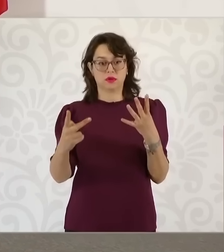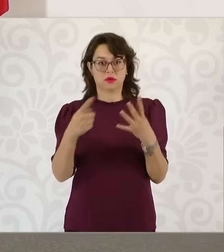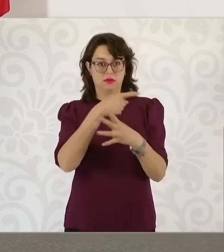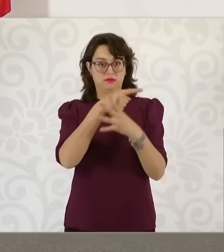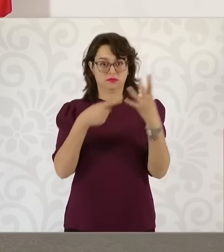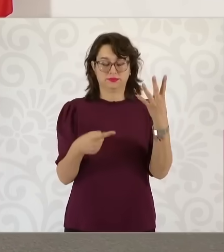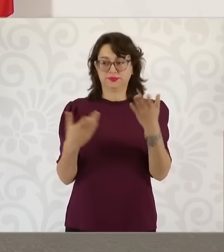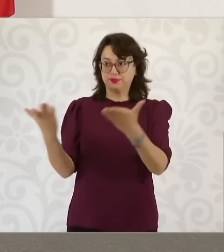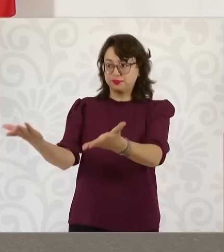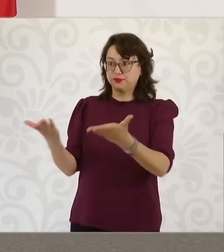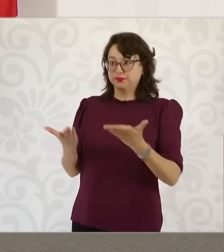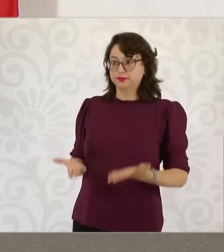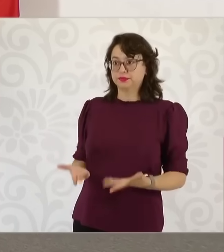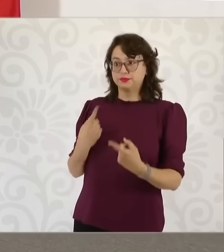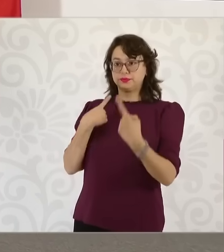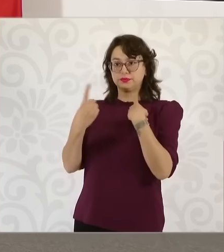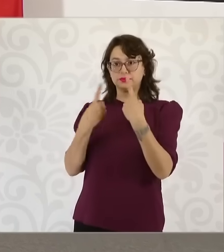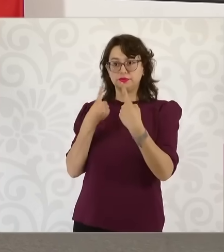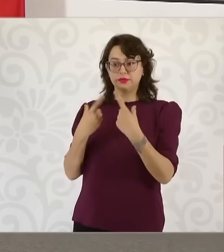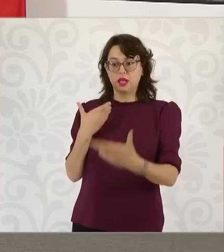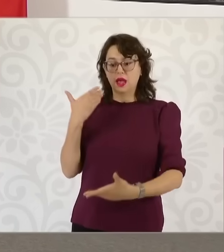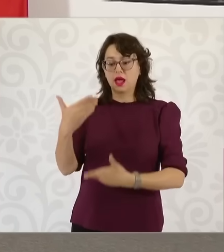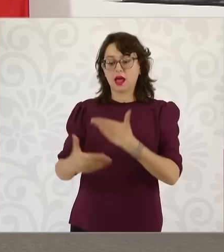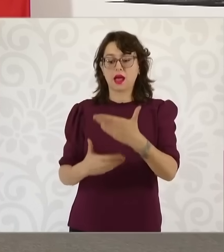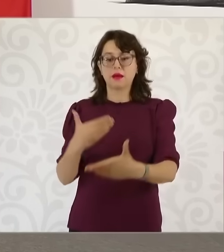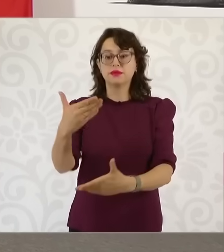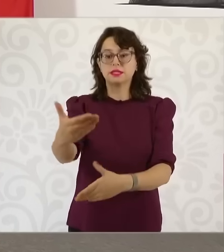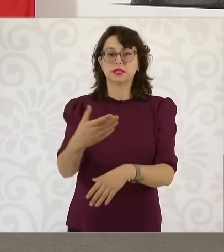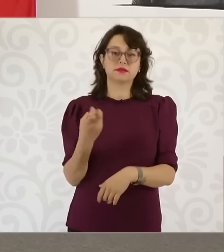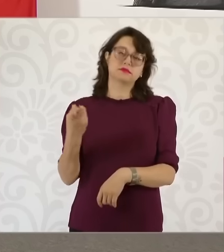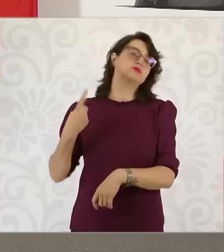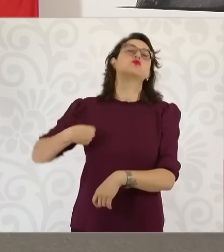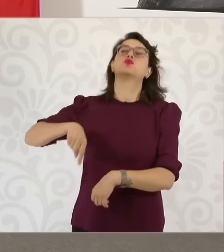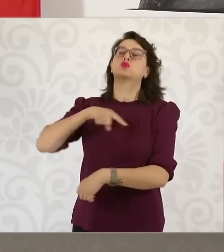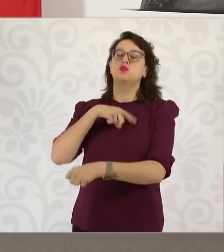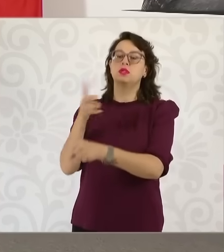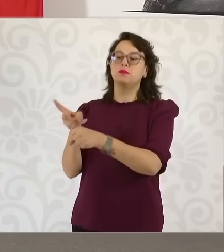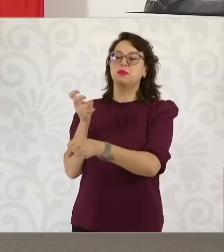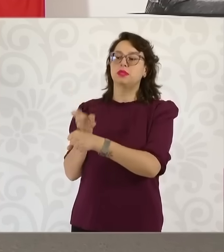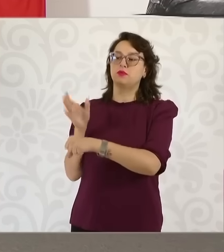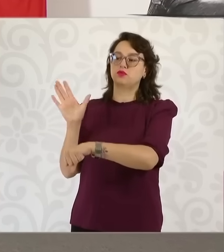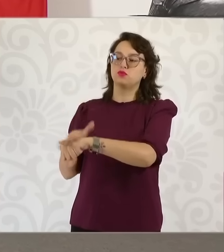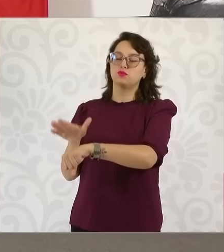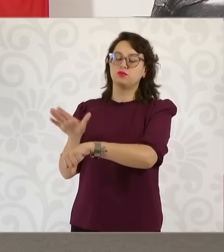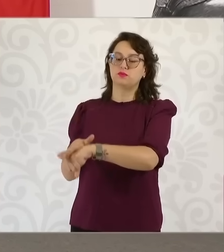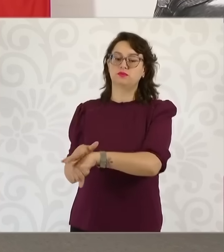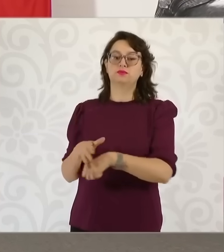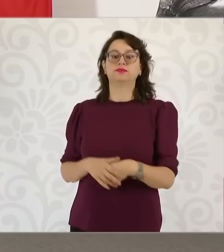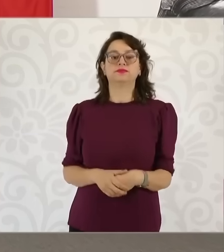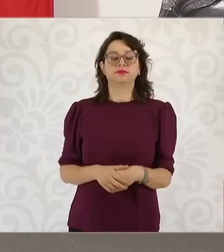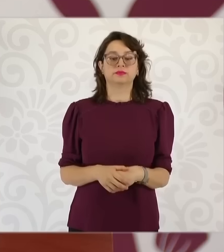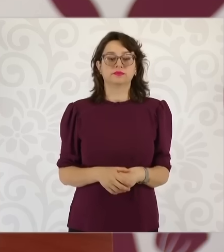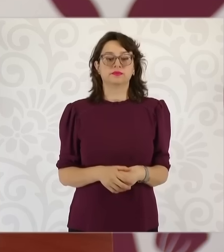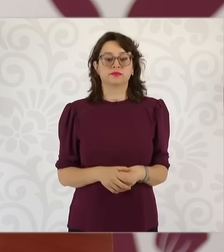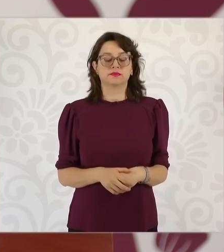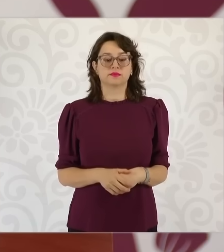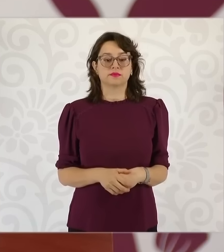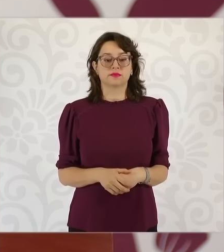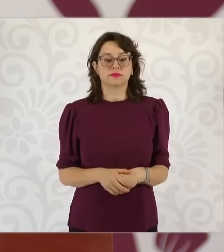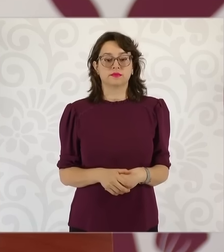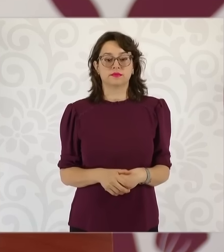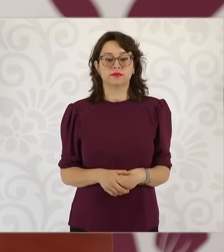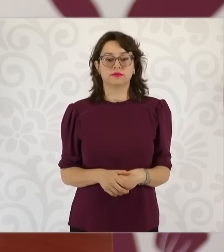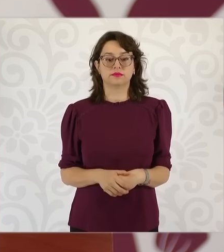avanzar. Ese es el llamado que nosotros estamos haciendo. Y también, como lo he dicho,